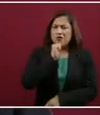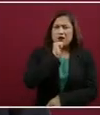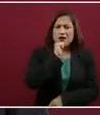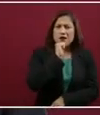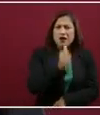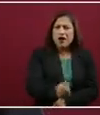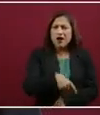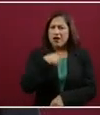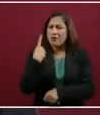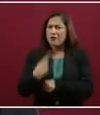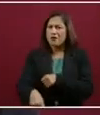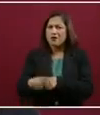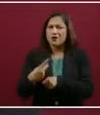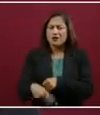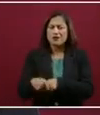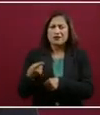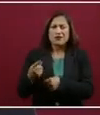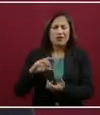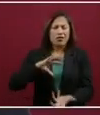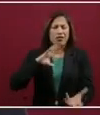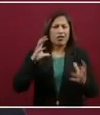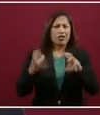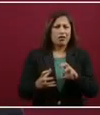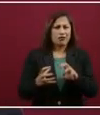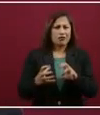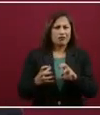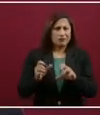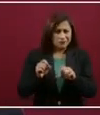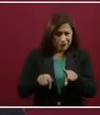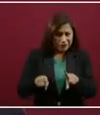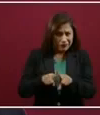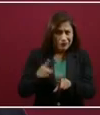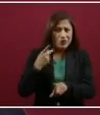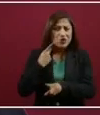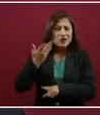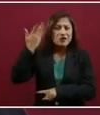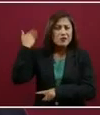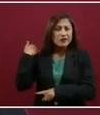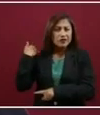seguir con esa política privatizadora?